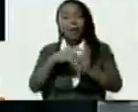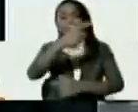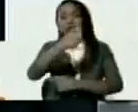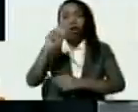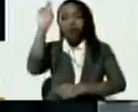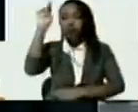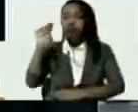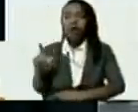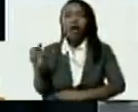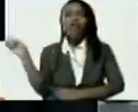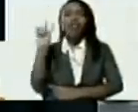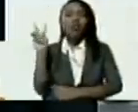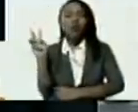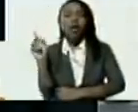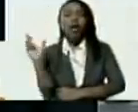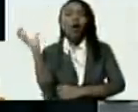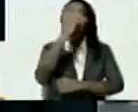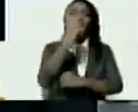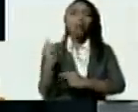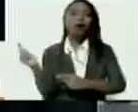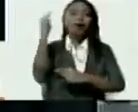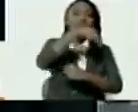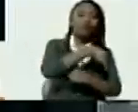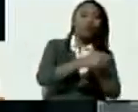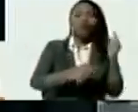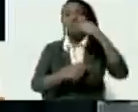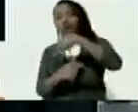Colombia, de Colombia a Venezuela.